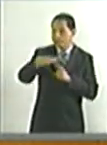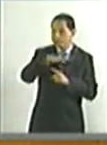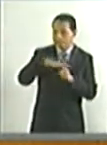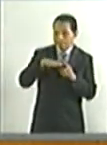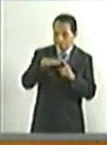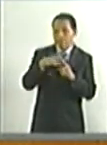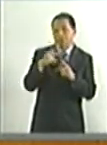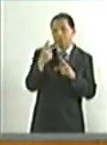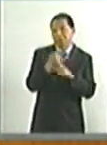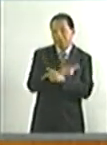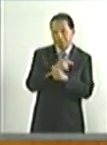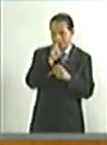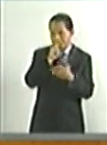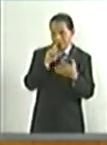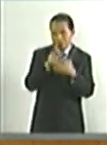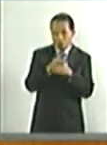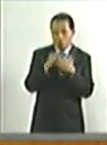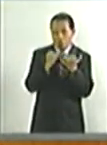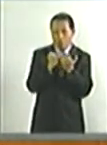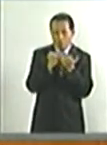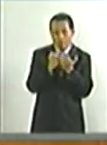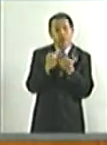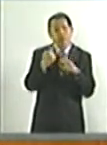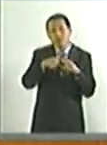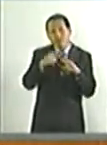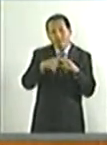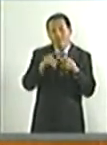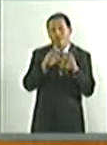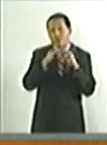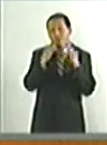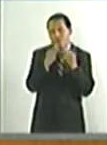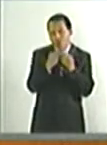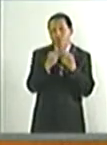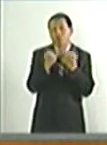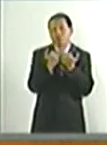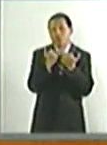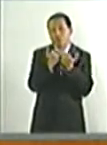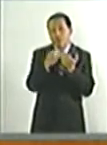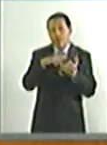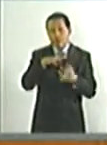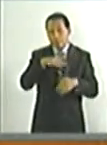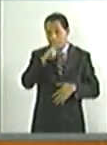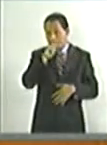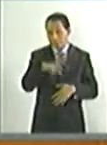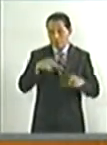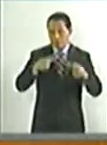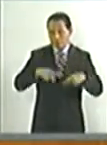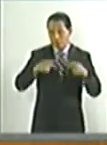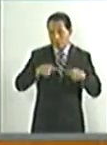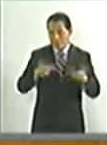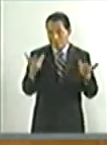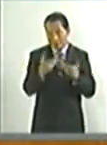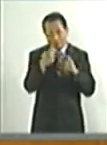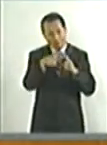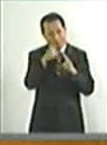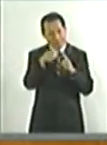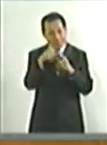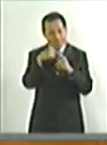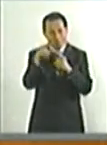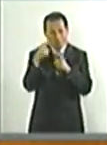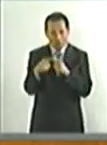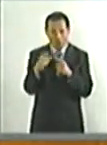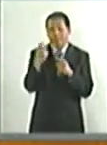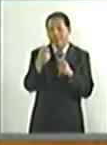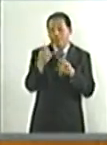cual es cometido, a sus múltiples modalidades y los diversos sujetos que lo perpetran. En este sentido,